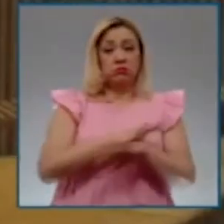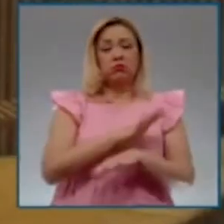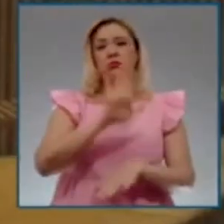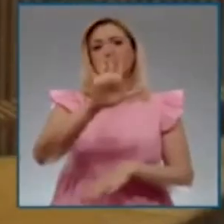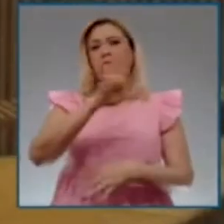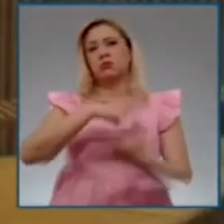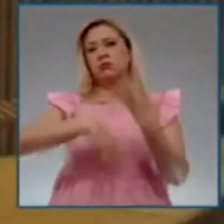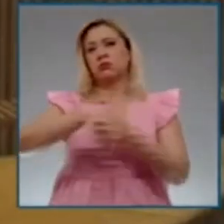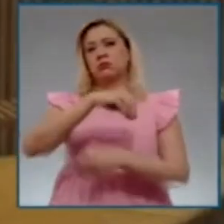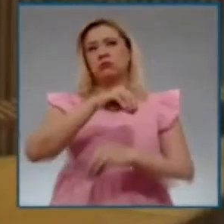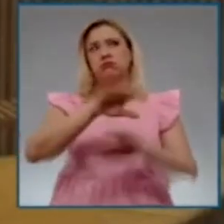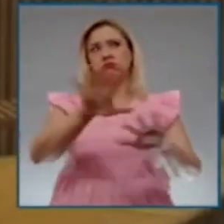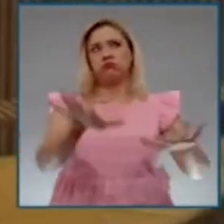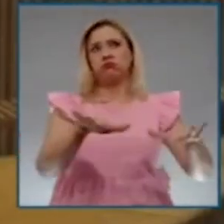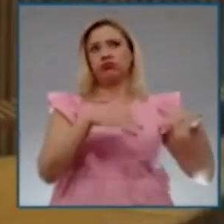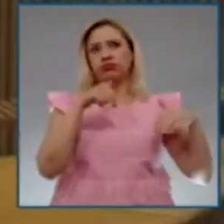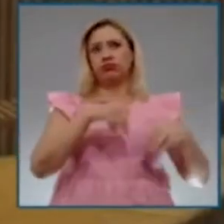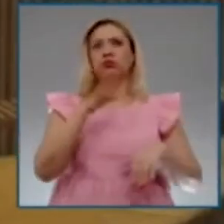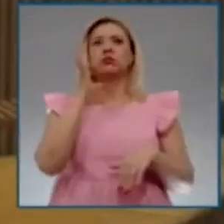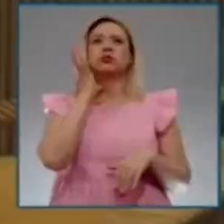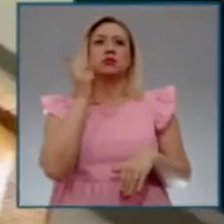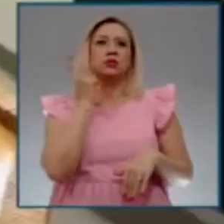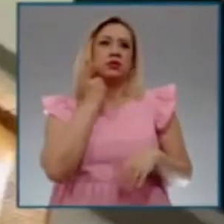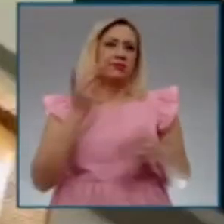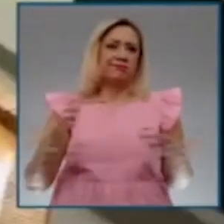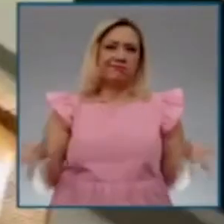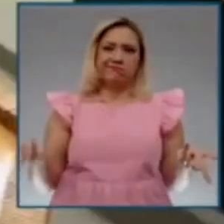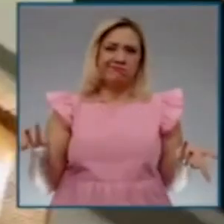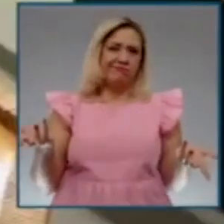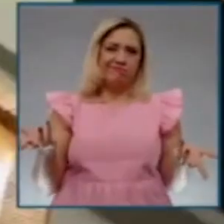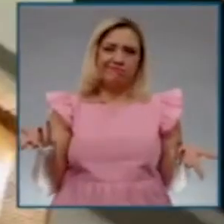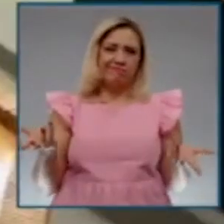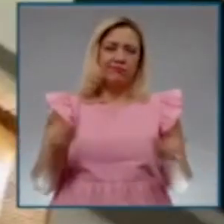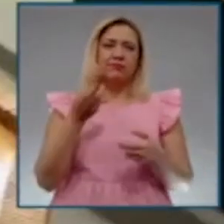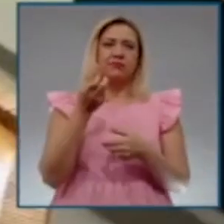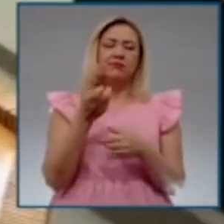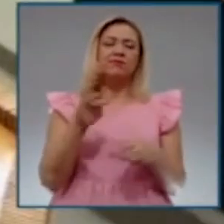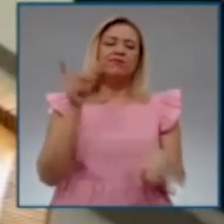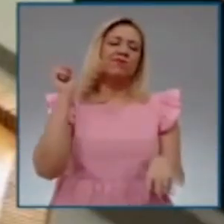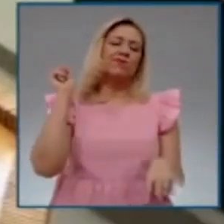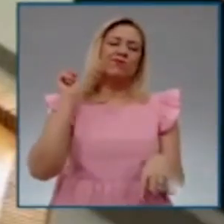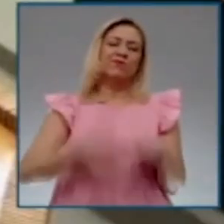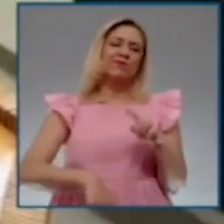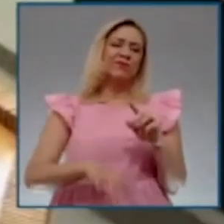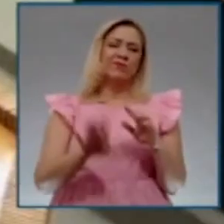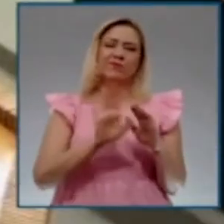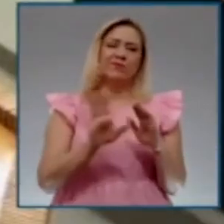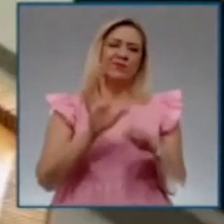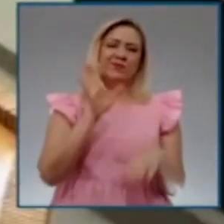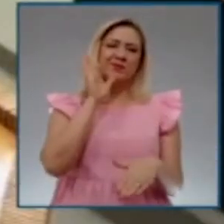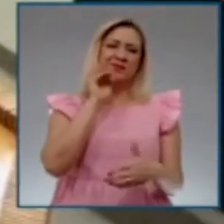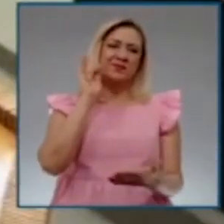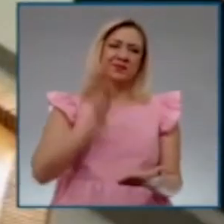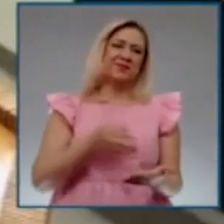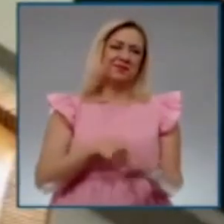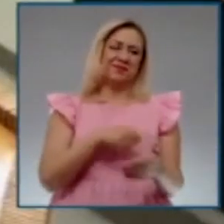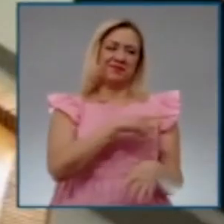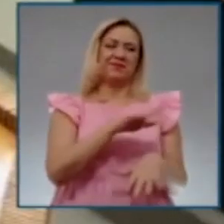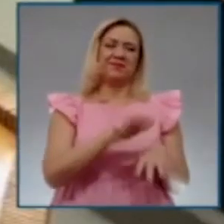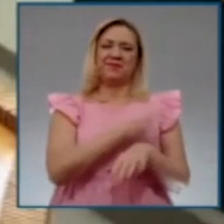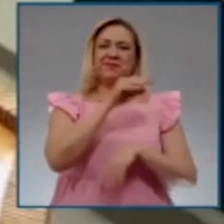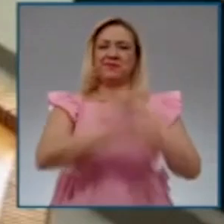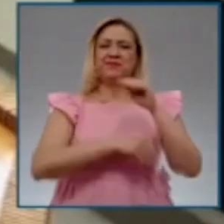legisladores la consecuencia de la invalidez es que se reponga el procedimiento de selección desde que se modificó la